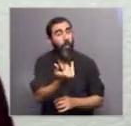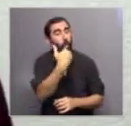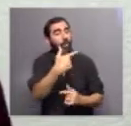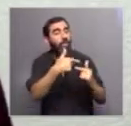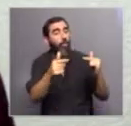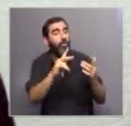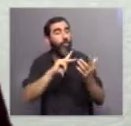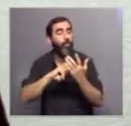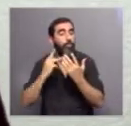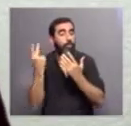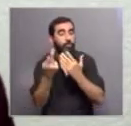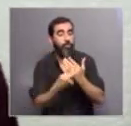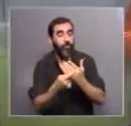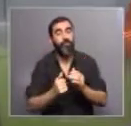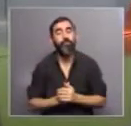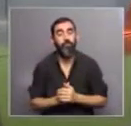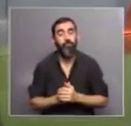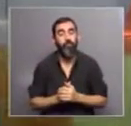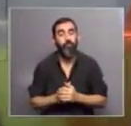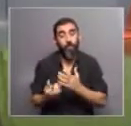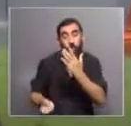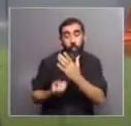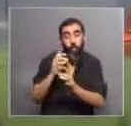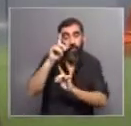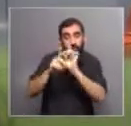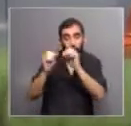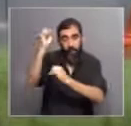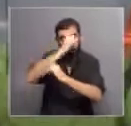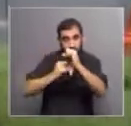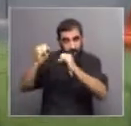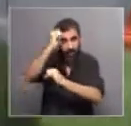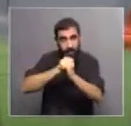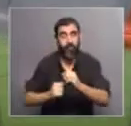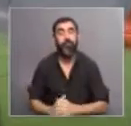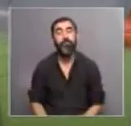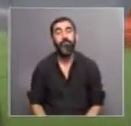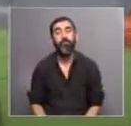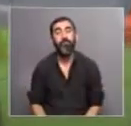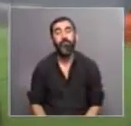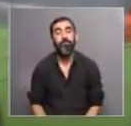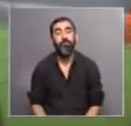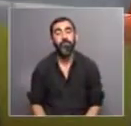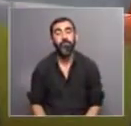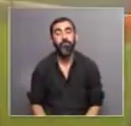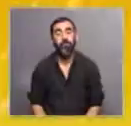todo este proyecto nuevo de la Facultad de Ingeniería. Compartimos la primera parte entonces del informe.